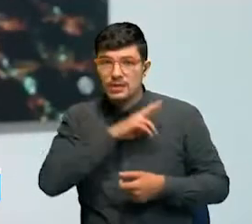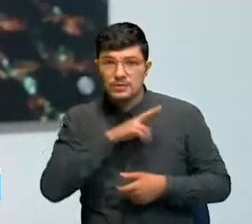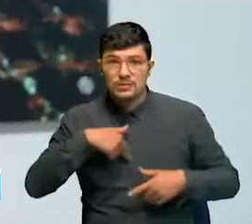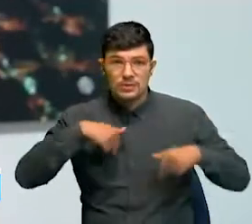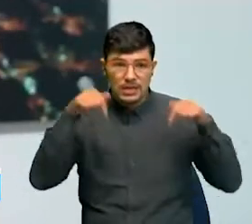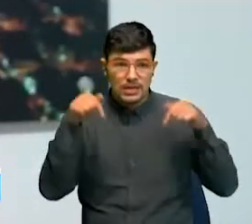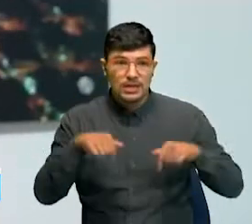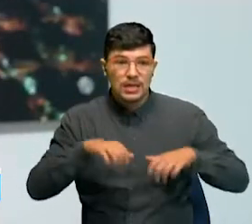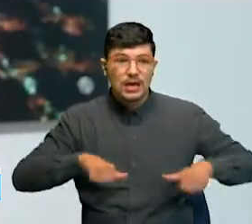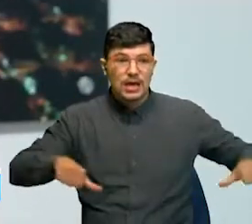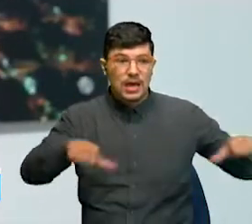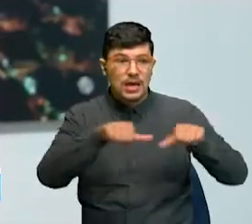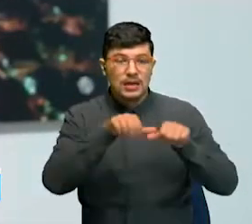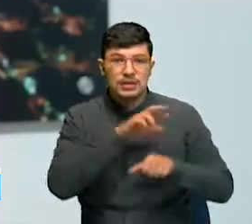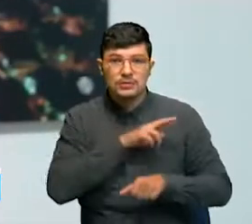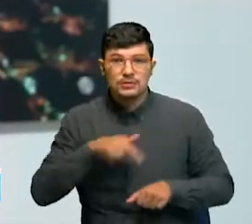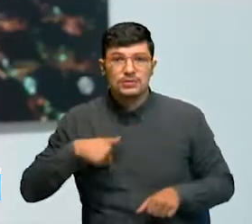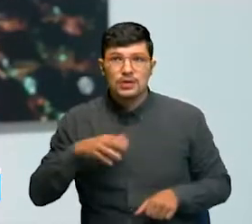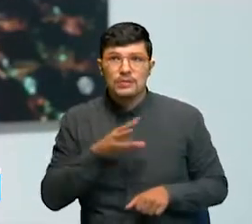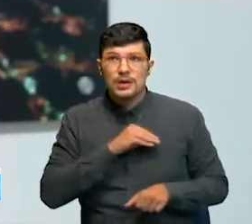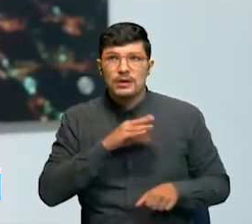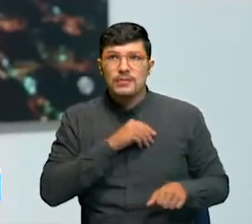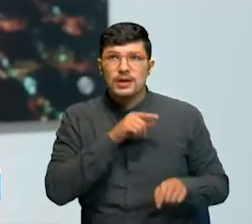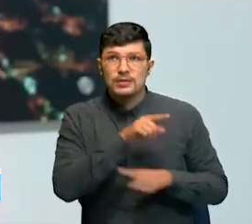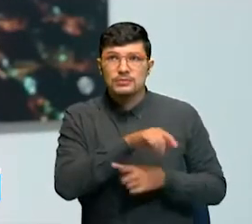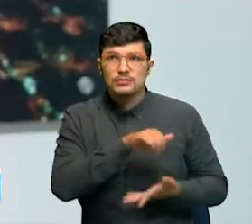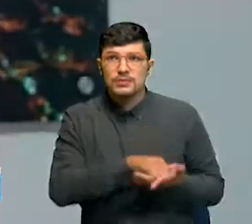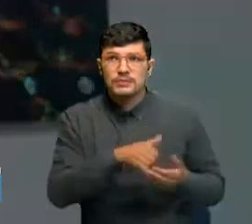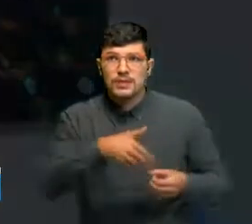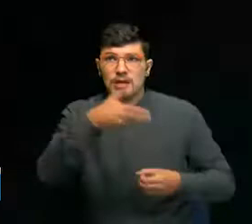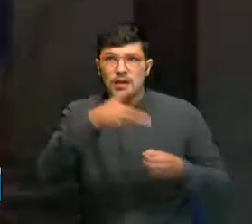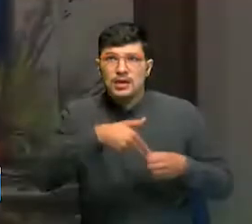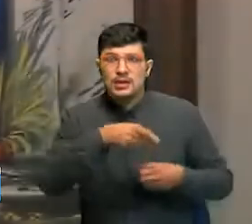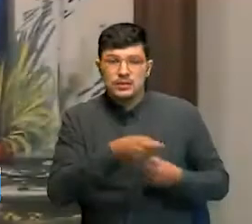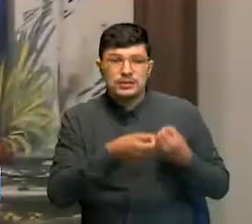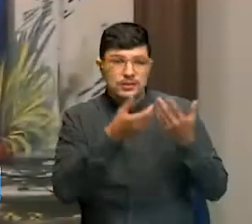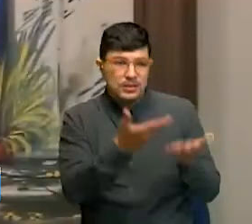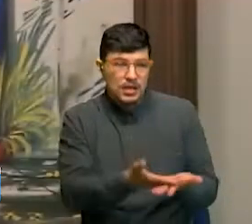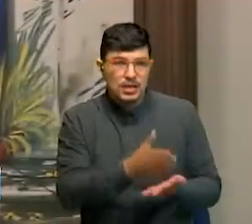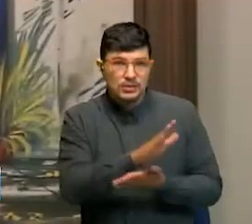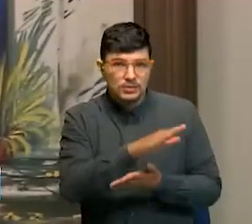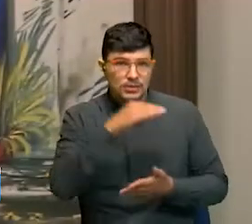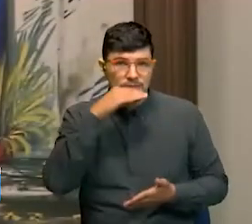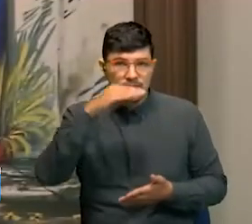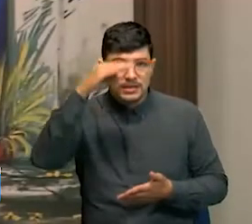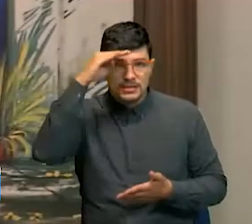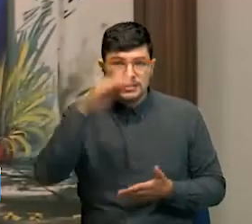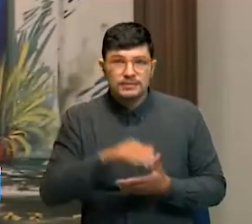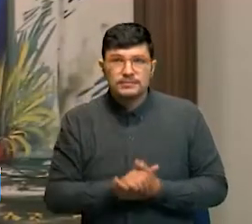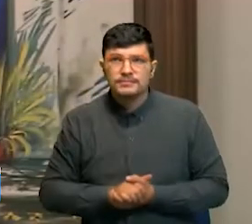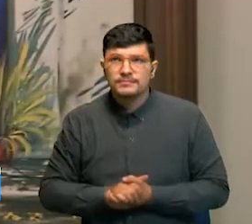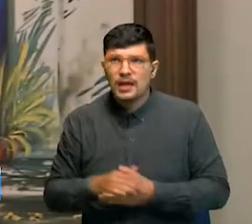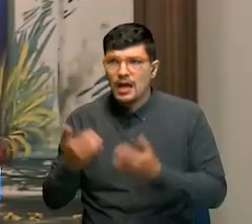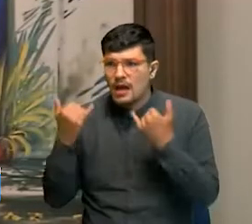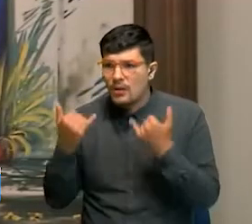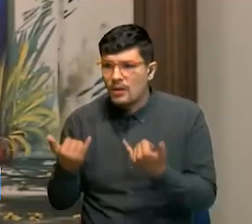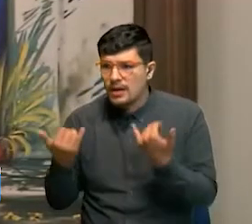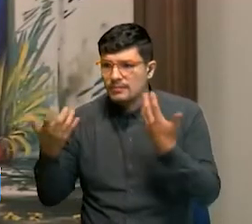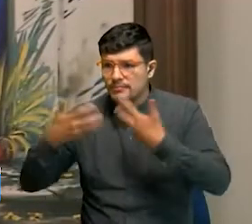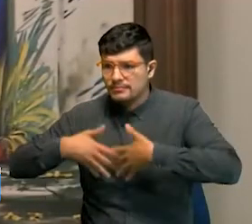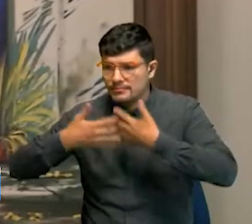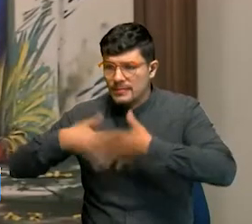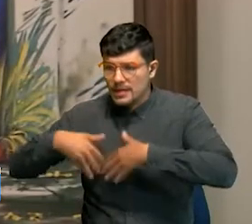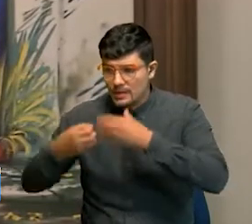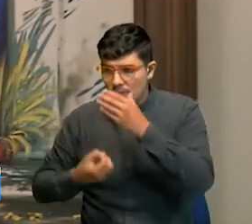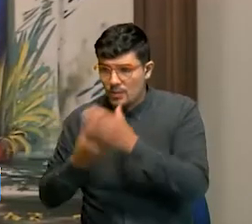metropolitana de Bucaramanga disfrutemos de ese mismo combustible que le da a Medellín. A raíz de las mezclas que se están trabajando y el aumento de cambio de